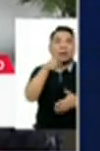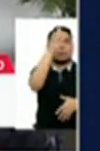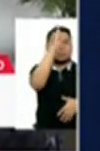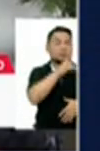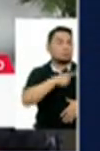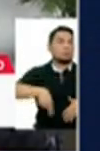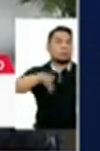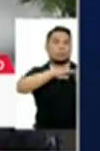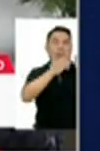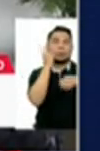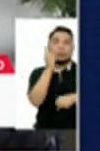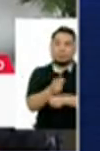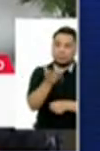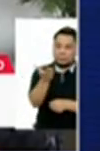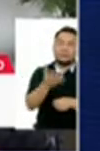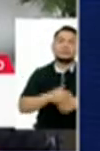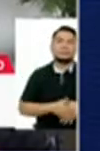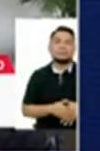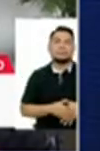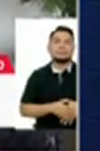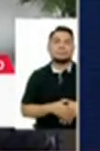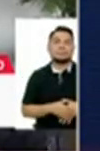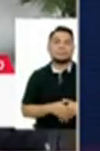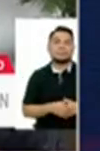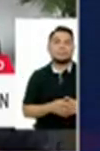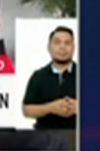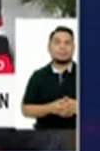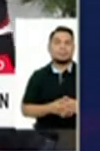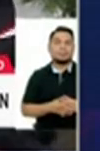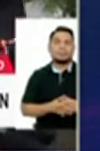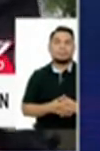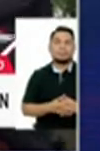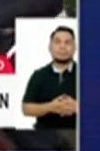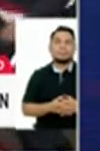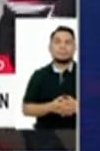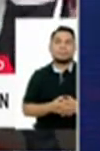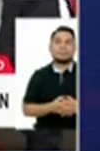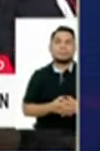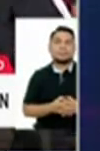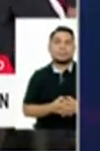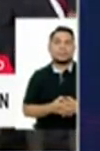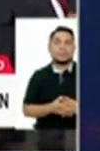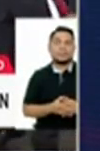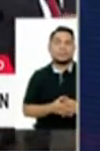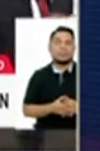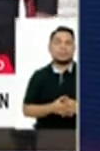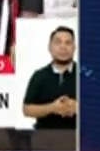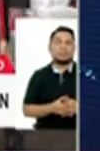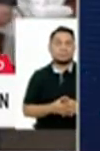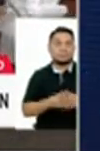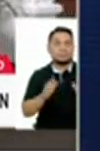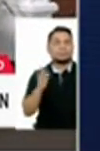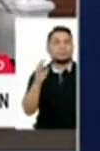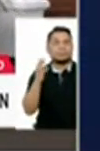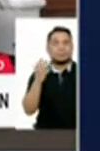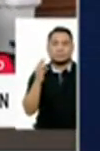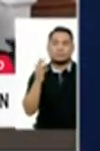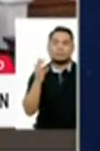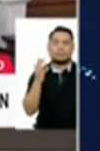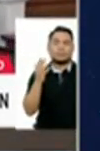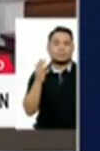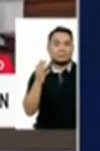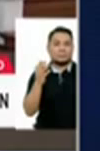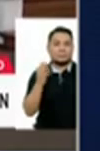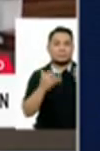de los exámenes docentes. Fue bastante crítico con el ministerio que ahora él está encabezando, así es que tiene ahí una labor